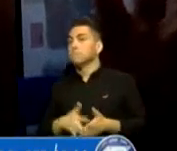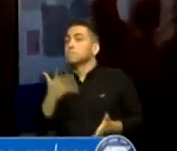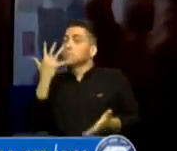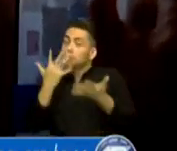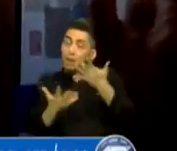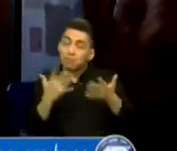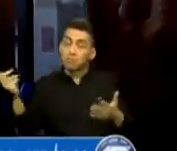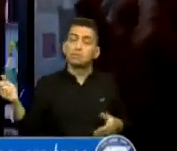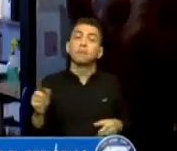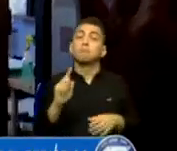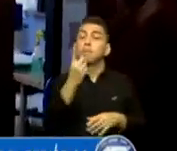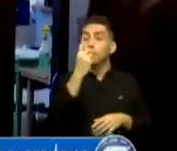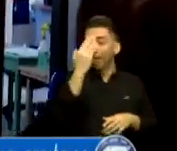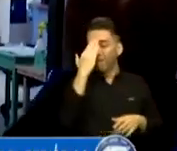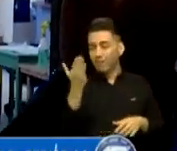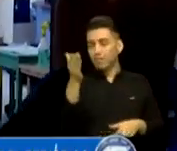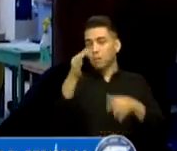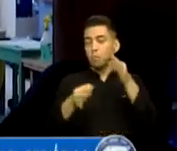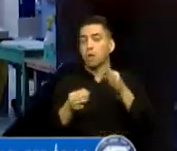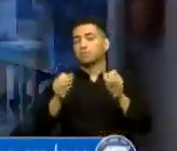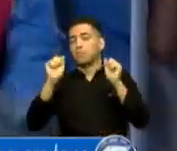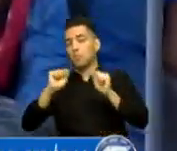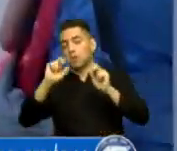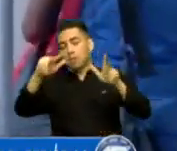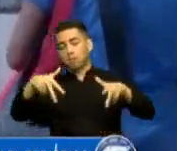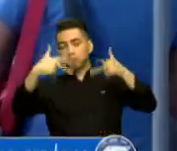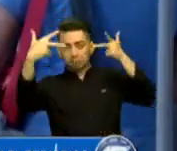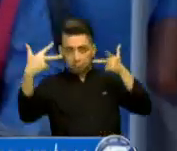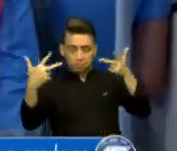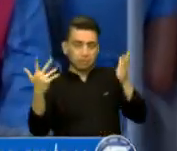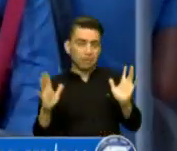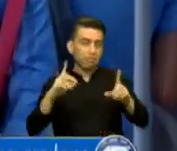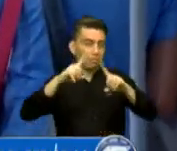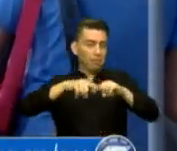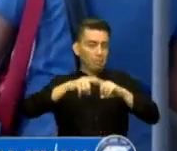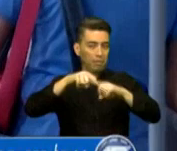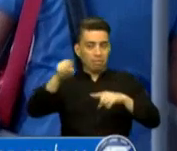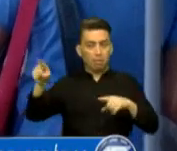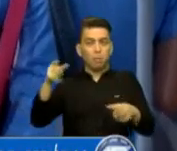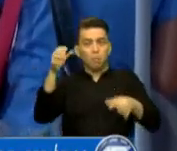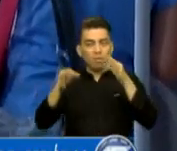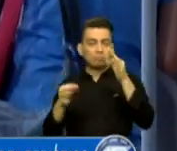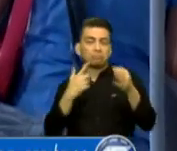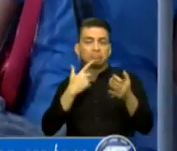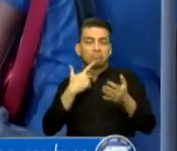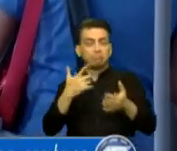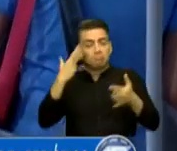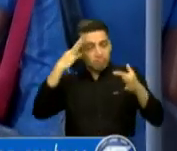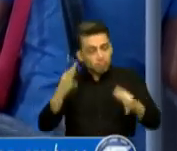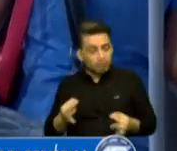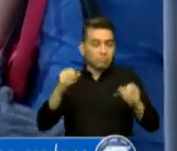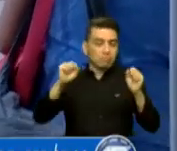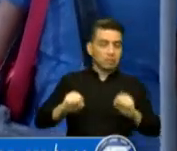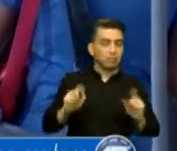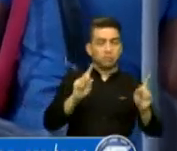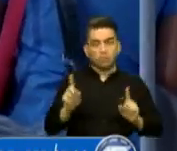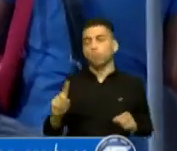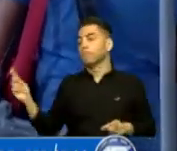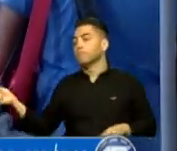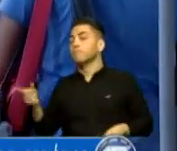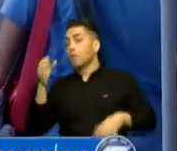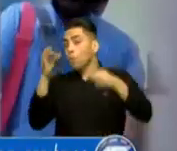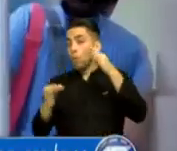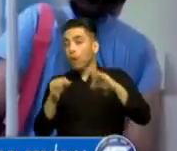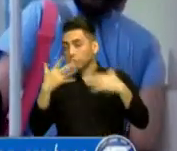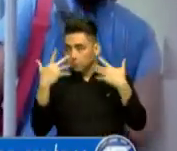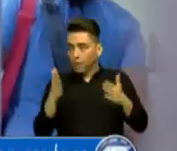sin embargo esta decisión estará a cargo de las autoridades competentes por su parte el juez correspondiente ya le hizo saber el motivo de